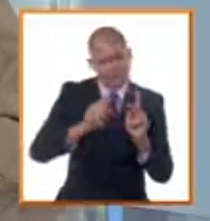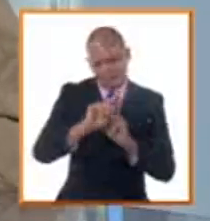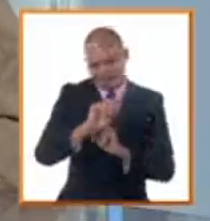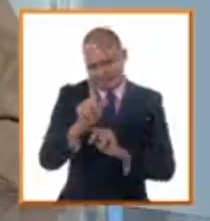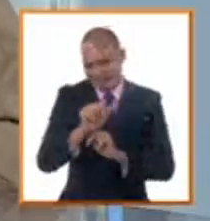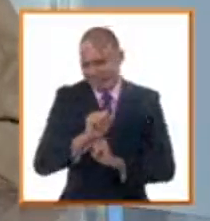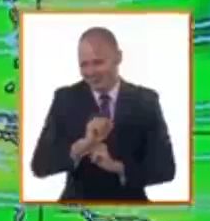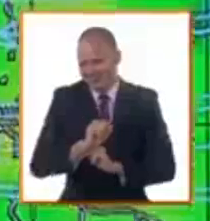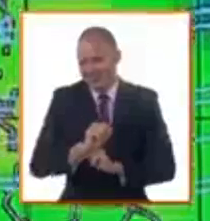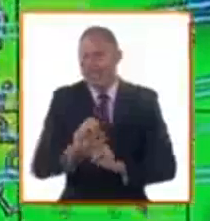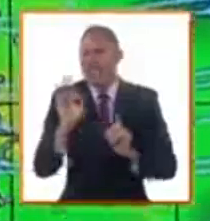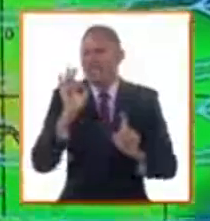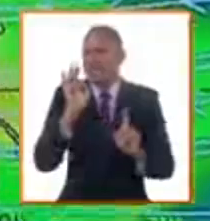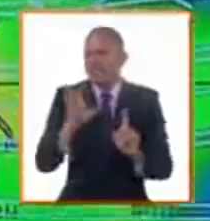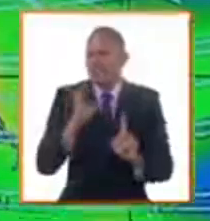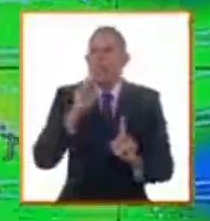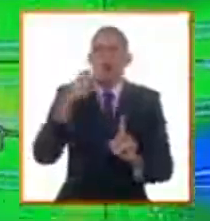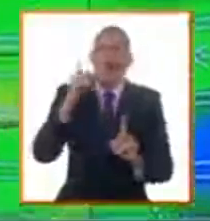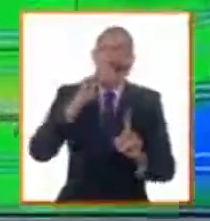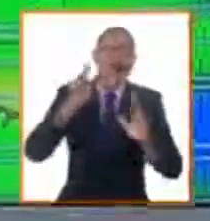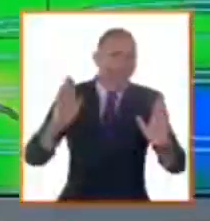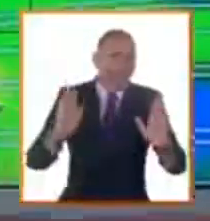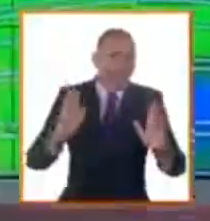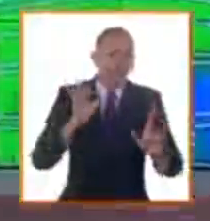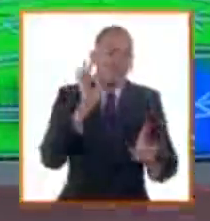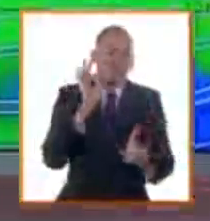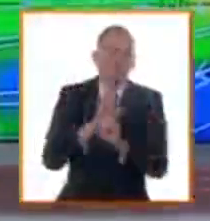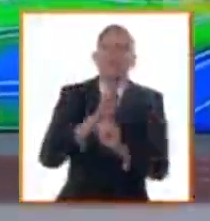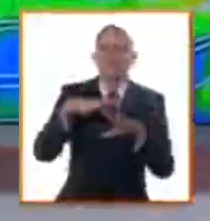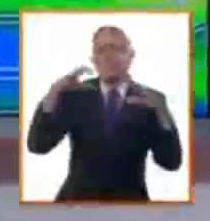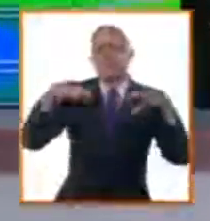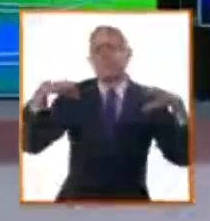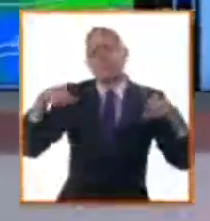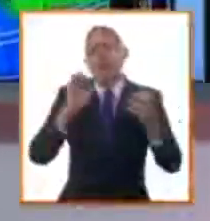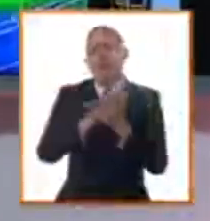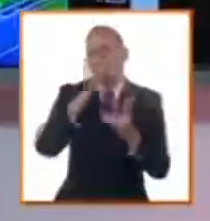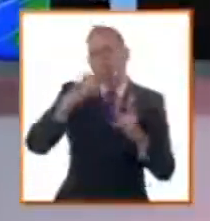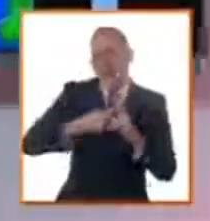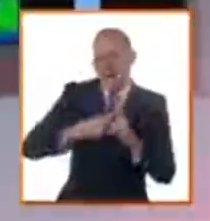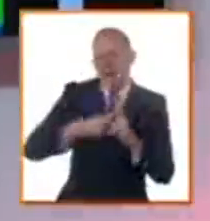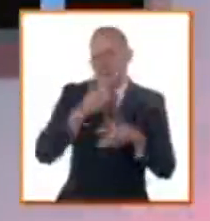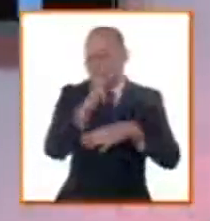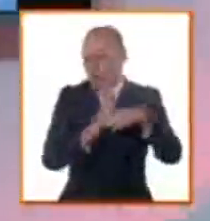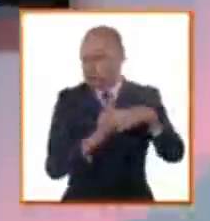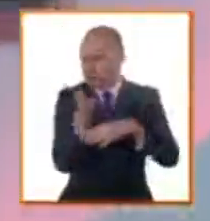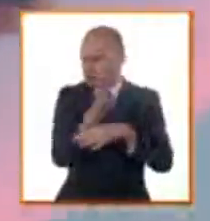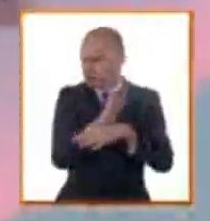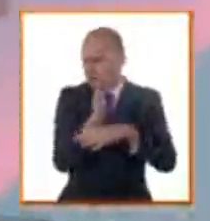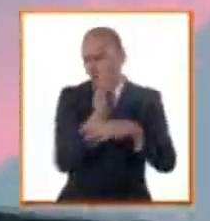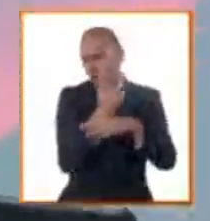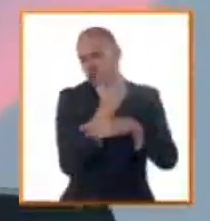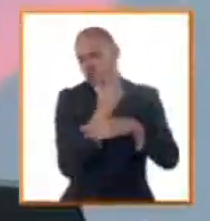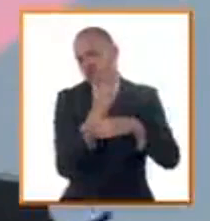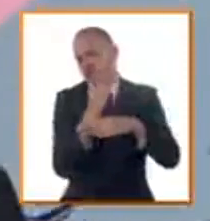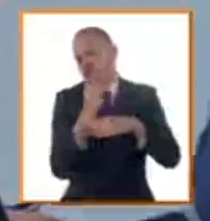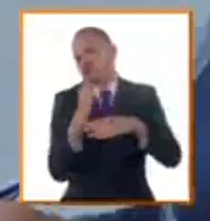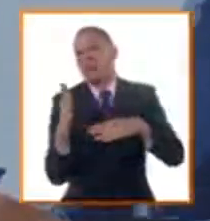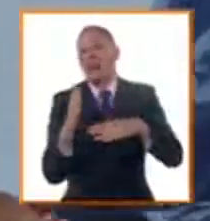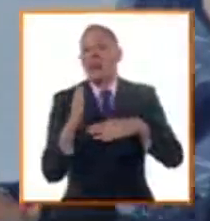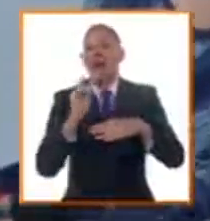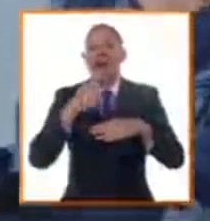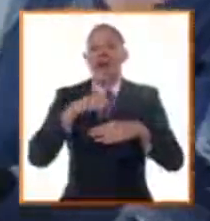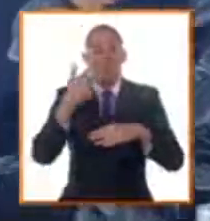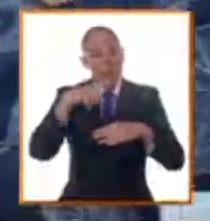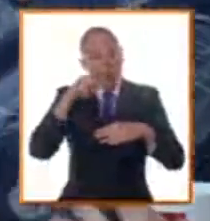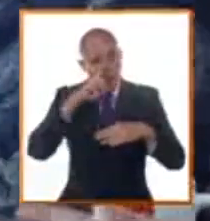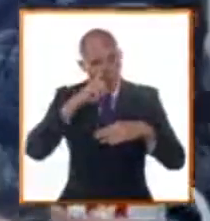quincena del mes de mayo. Y bueno, durante esa segunda quincena y las dos primeras